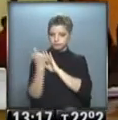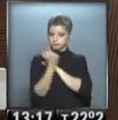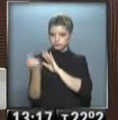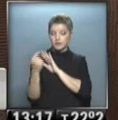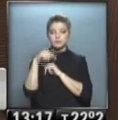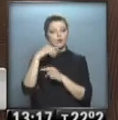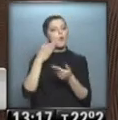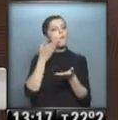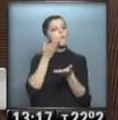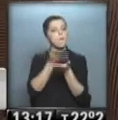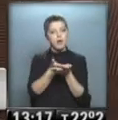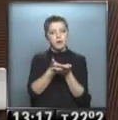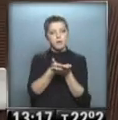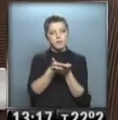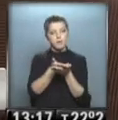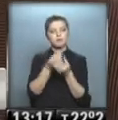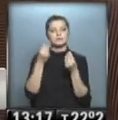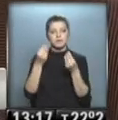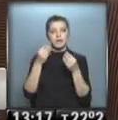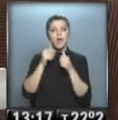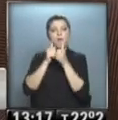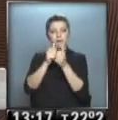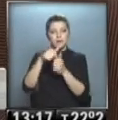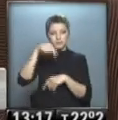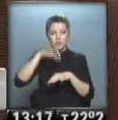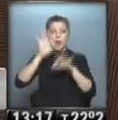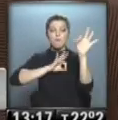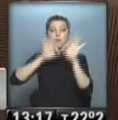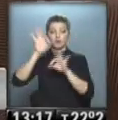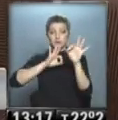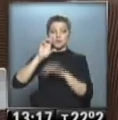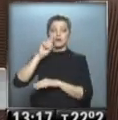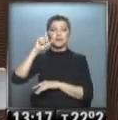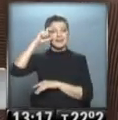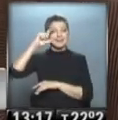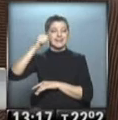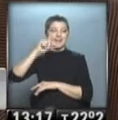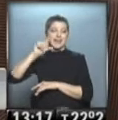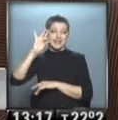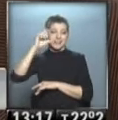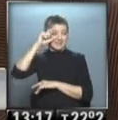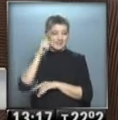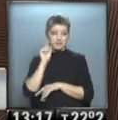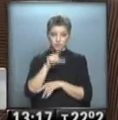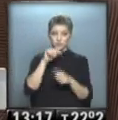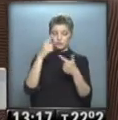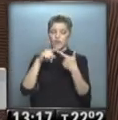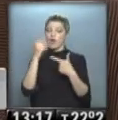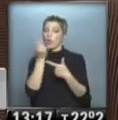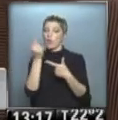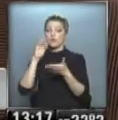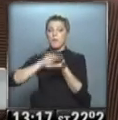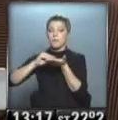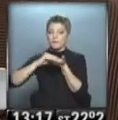el apoyo al proyecto que lleva el diputado Recalde y que tiene también el diputado Heller de gravar la